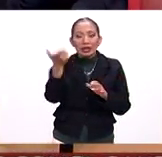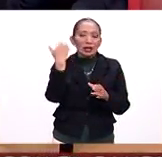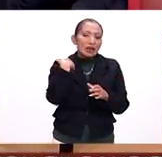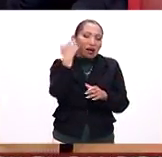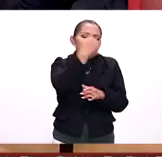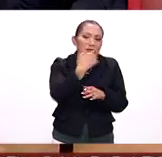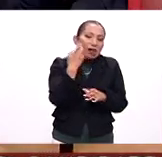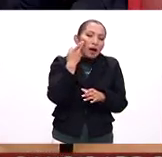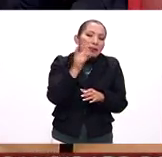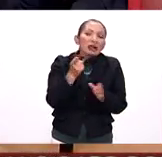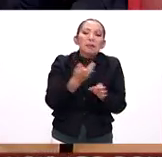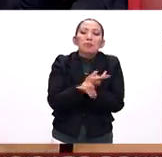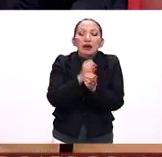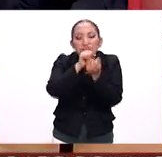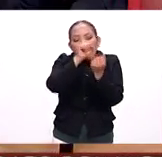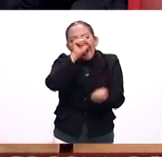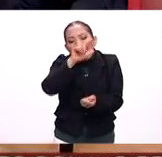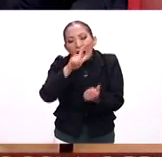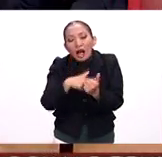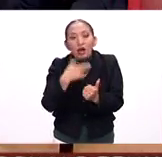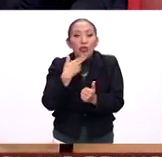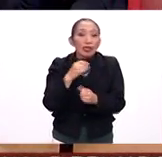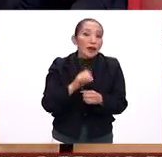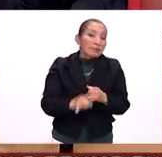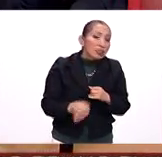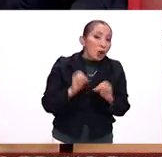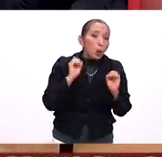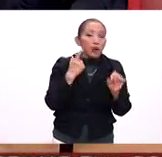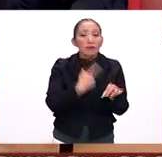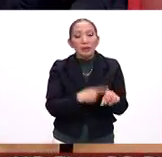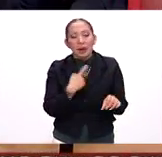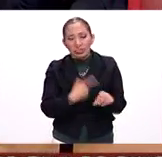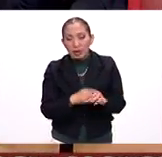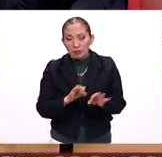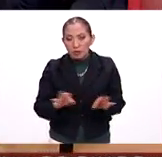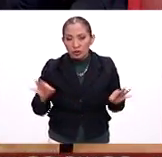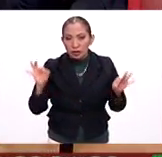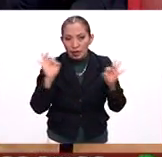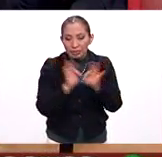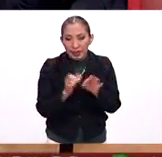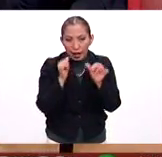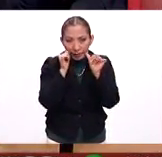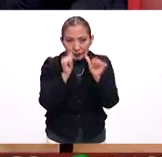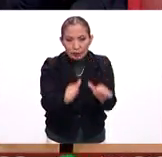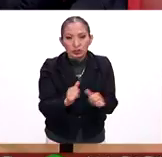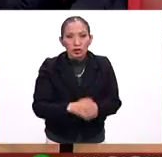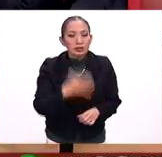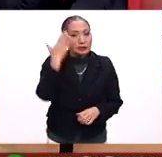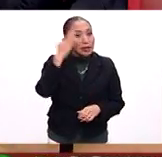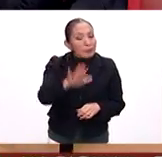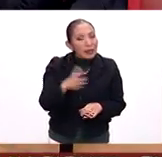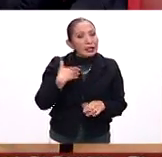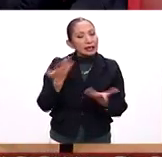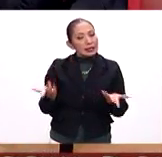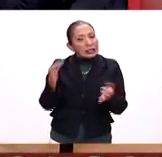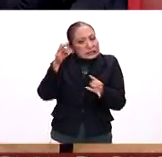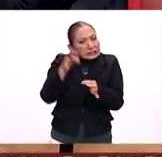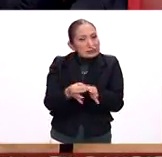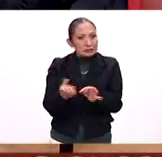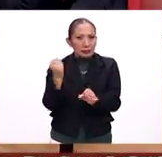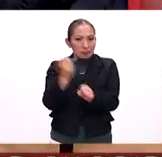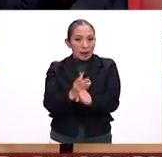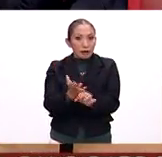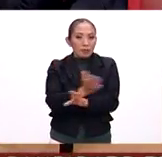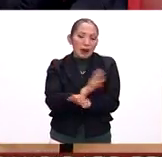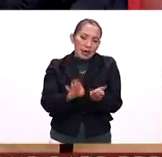pues porque obviamente para saber si se tiene diabetes o alguna otra enfermedad es prioritario atenderse, saberlo y un diagnóstico oportuno porque